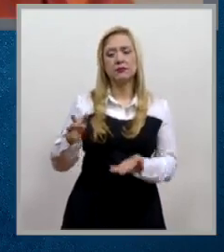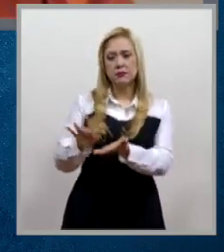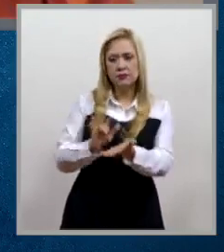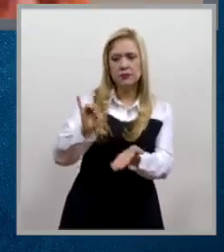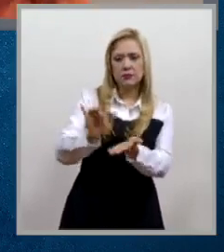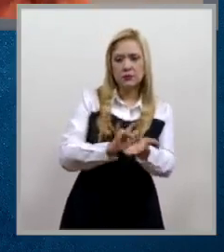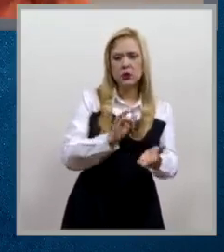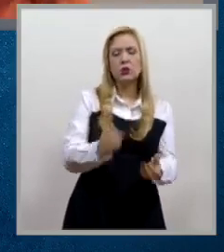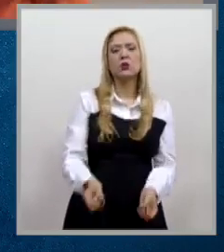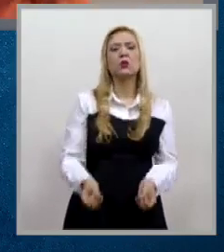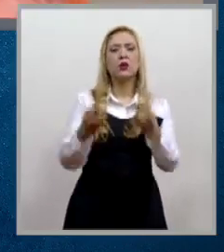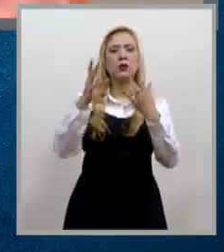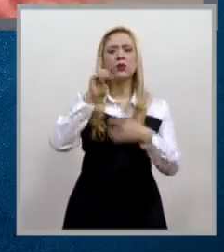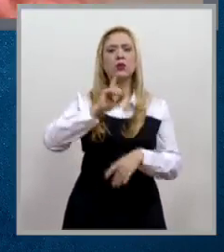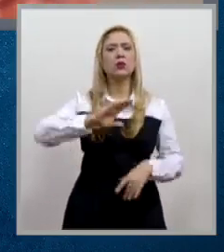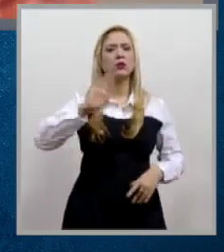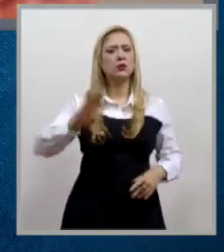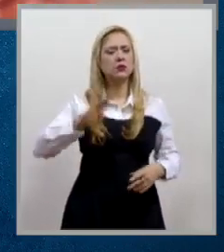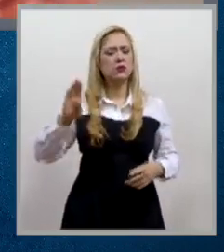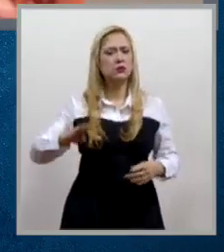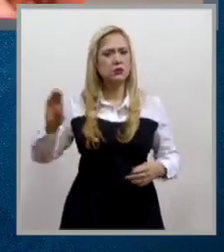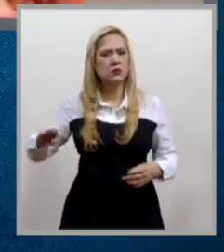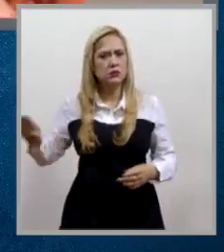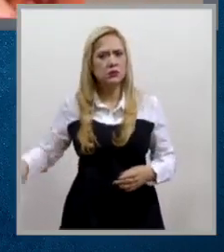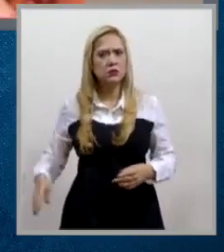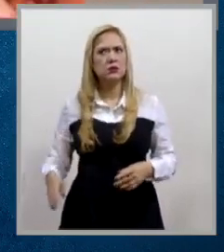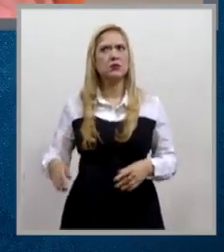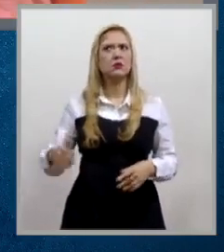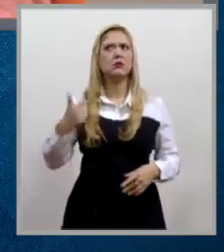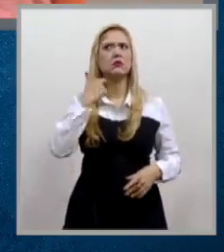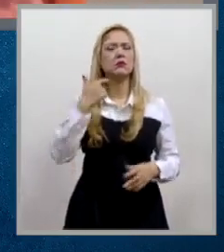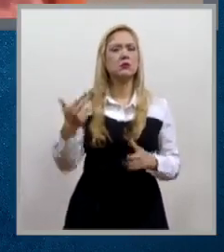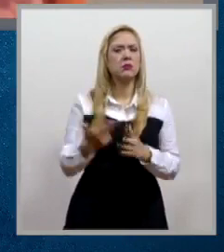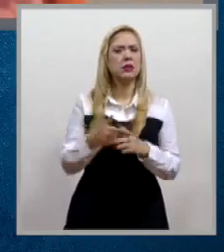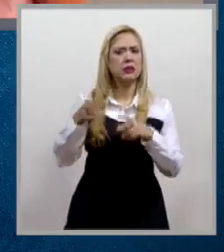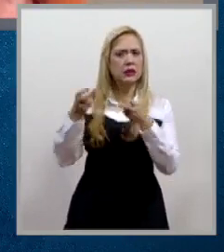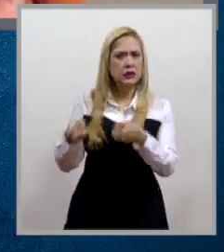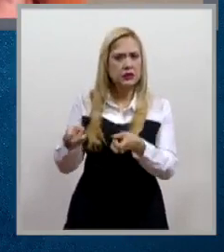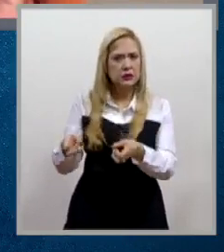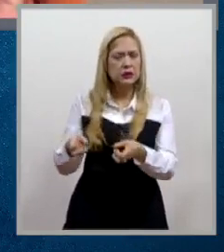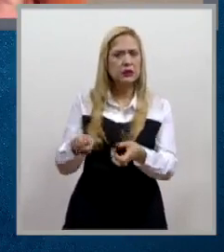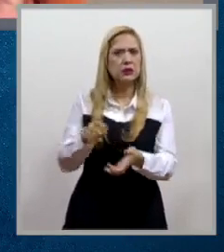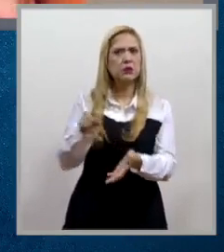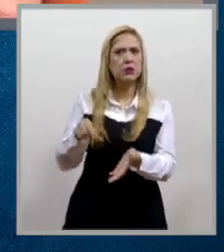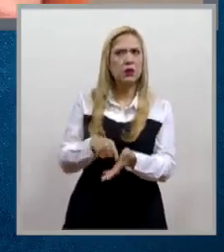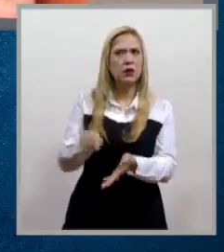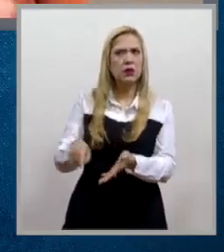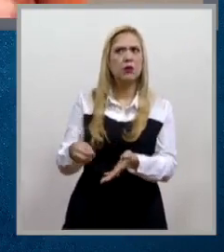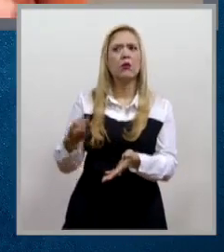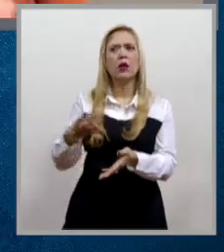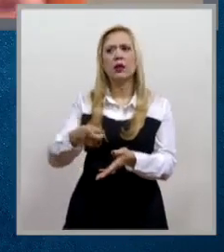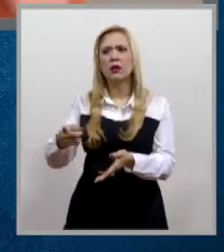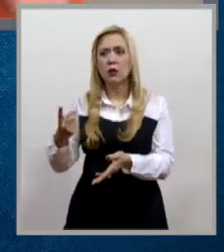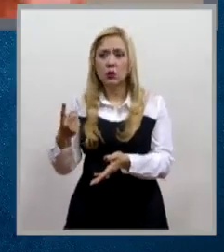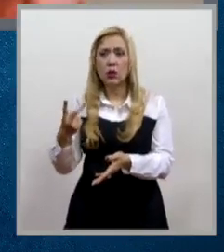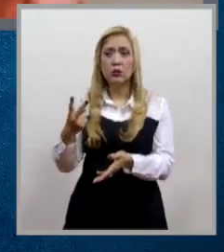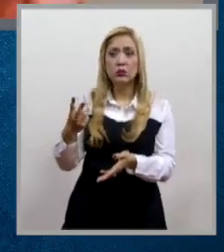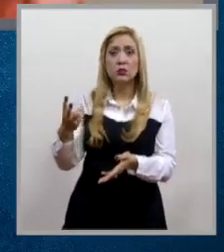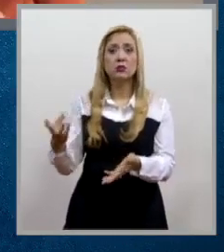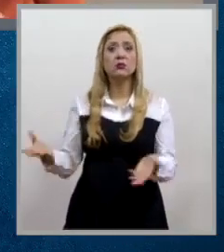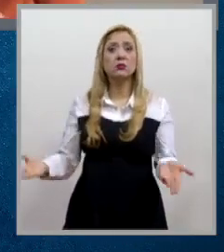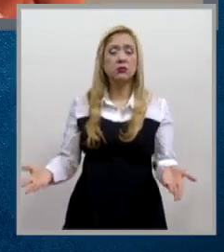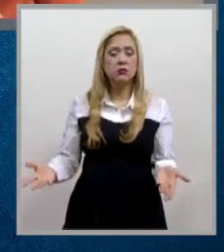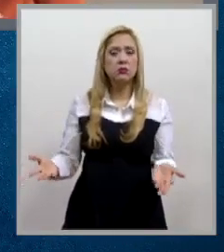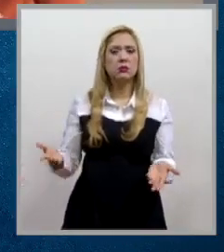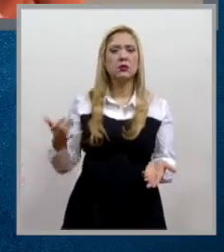de cuántas mujeres fallecieron en un determinado municipio o en un determinado estado, sino también lo que en geografía llamamos